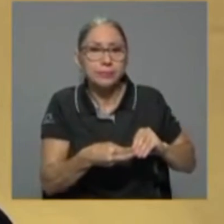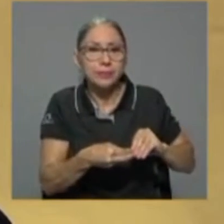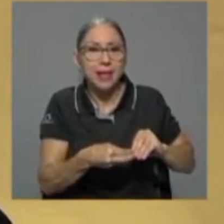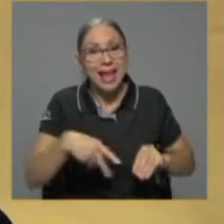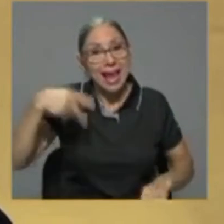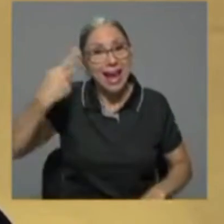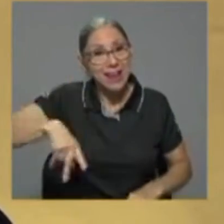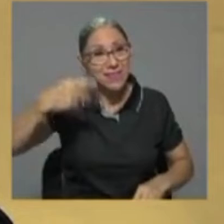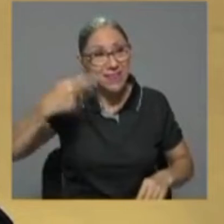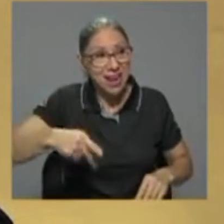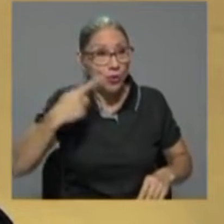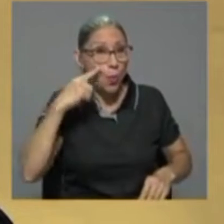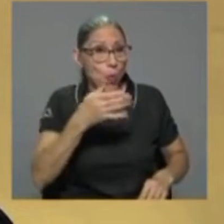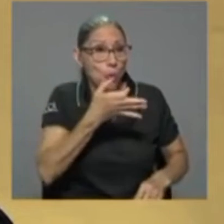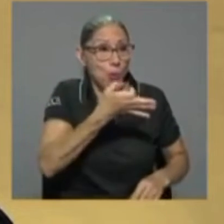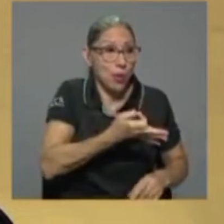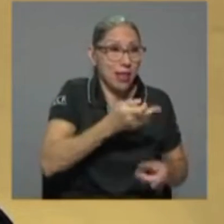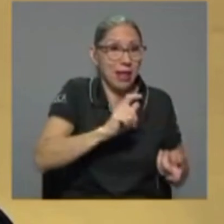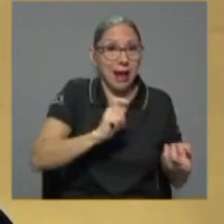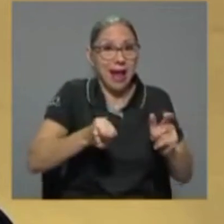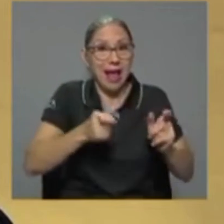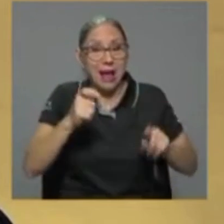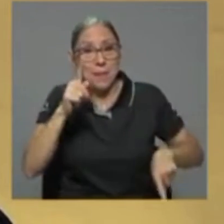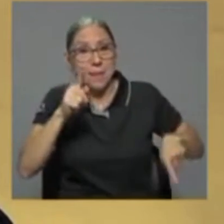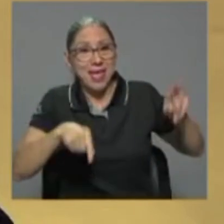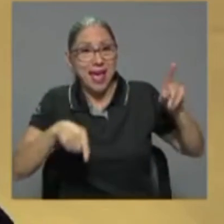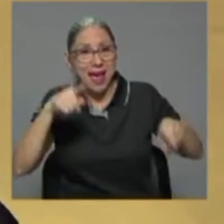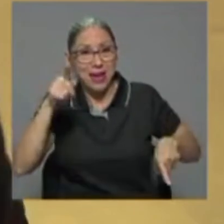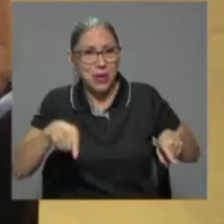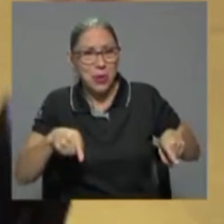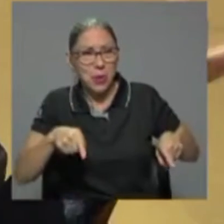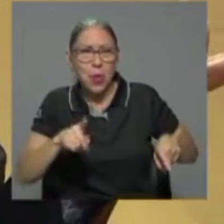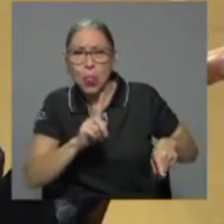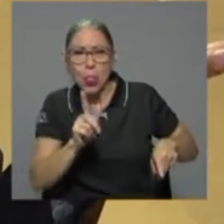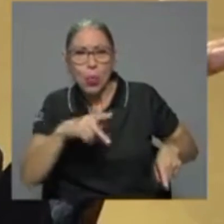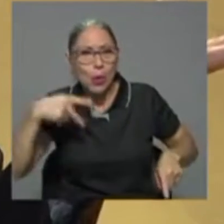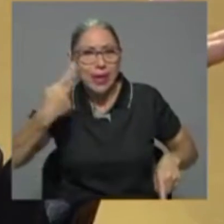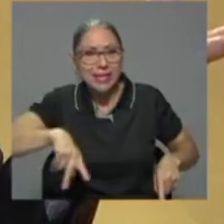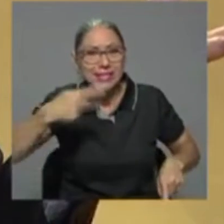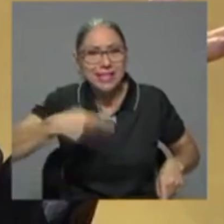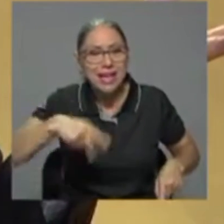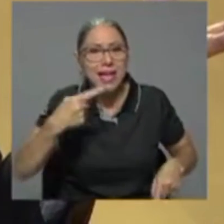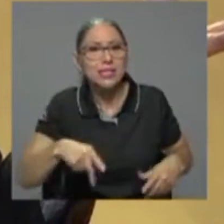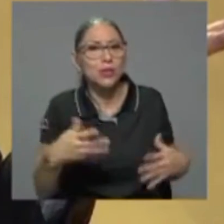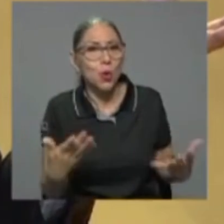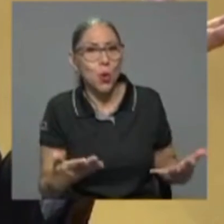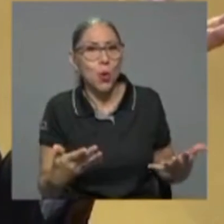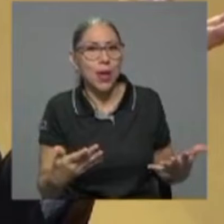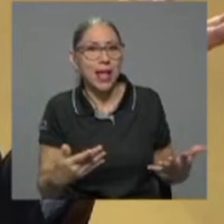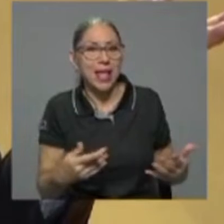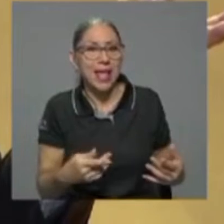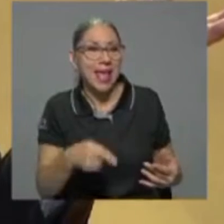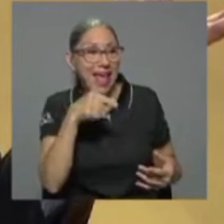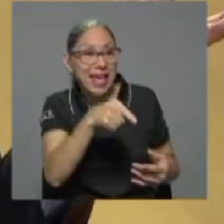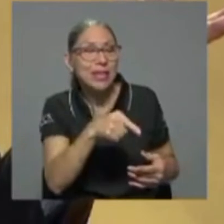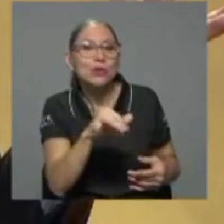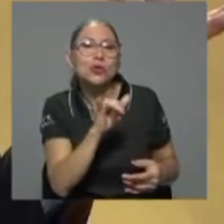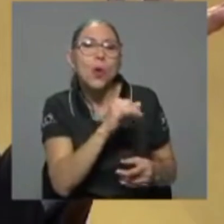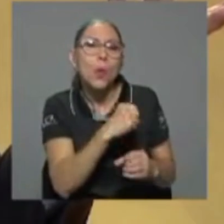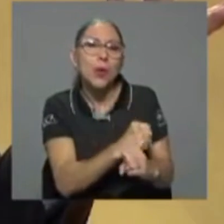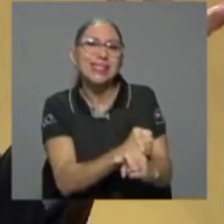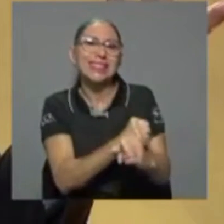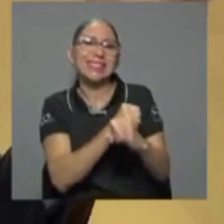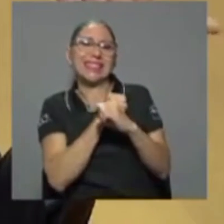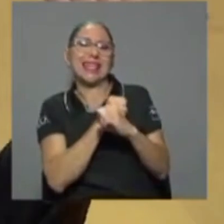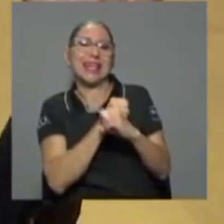riesgo cambiario, en algún sentido, no es riesgo cambiario, es a certeza cambiaria, porque